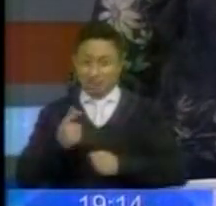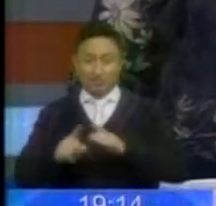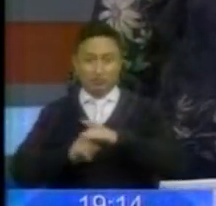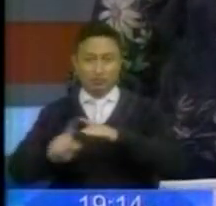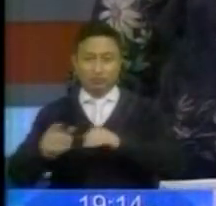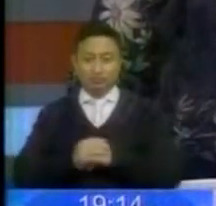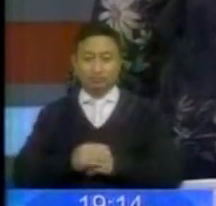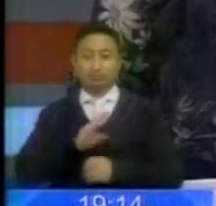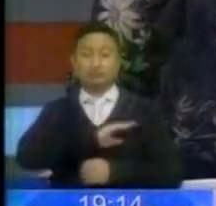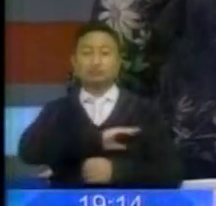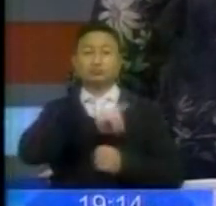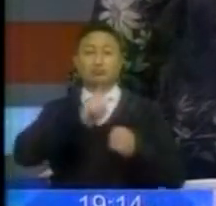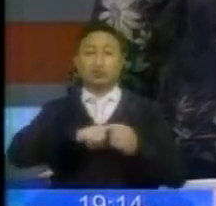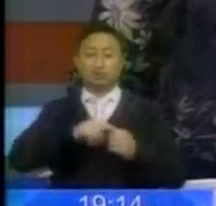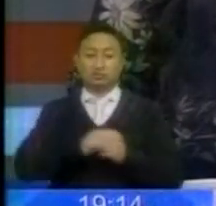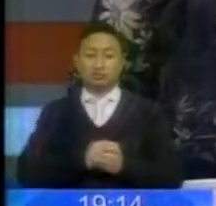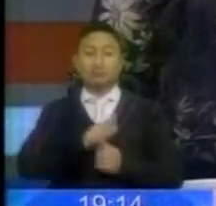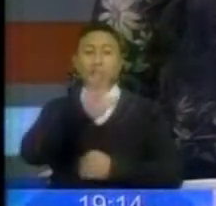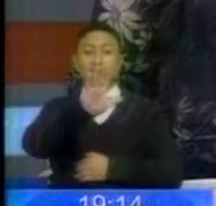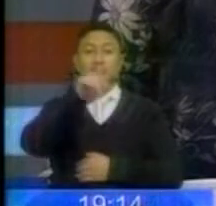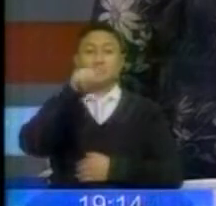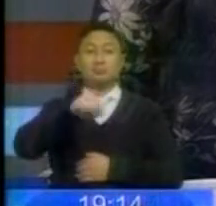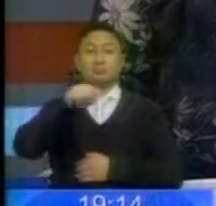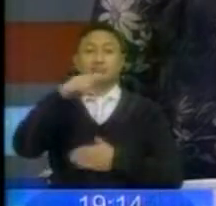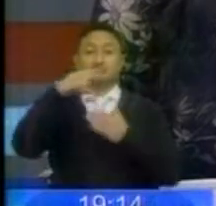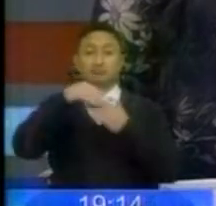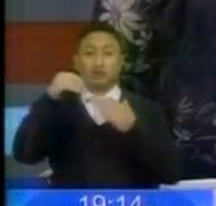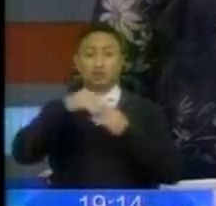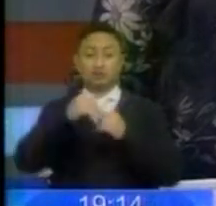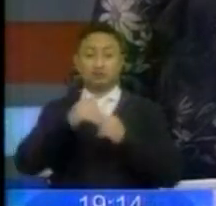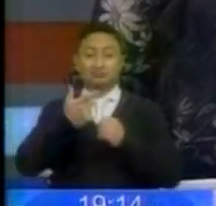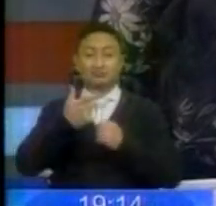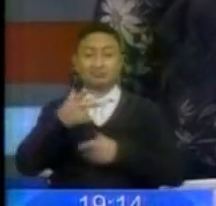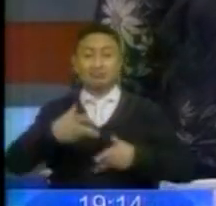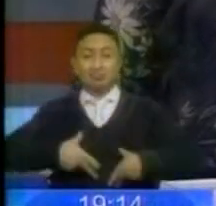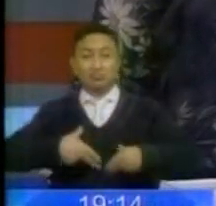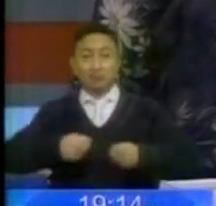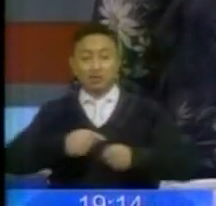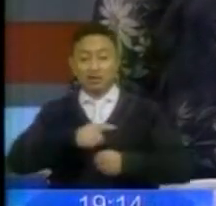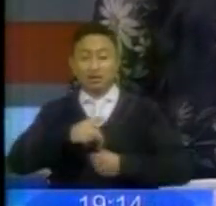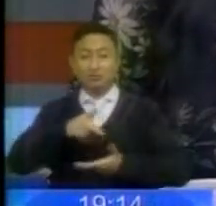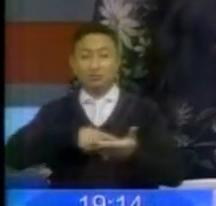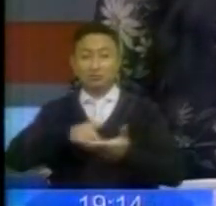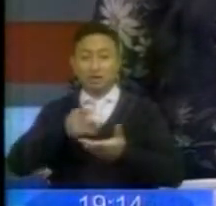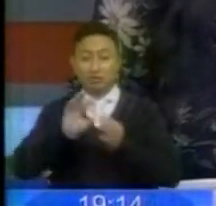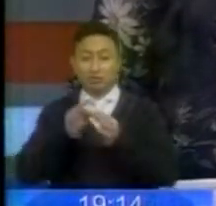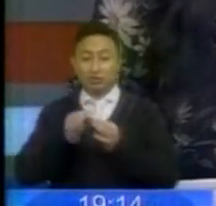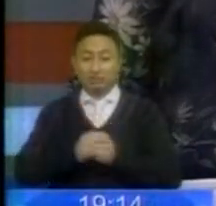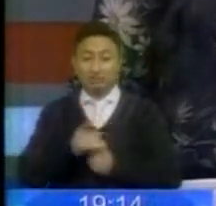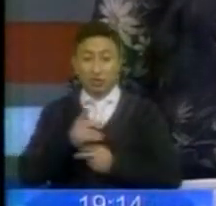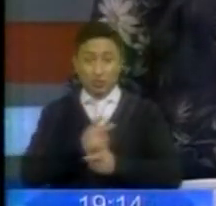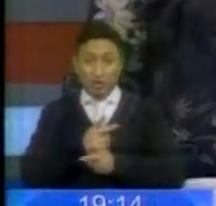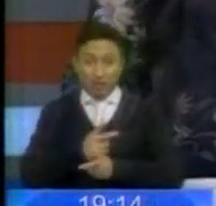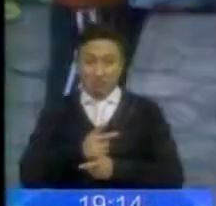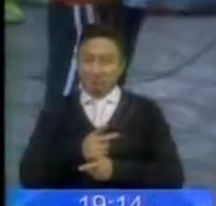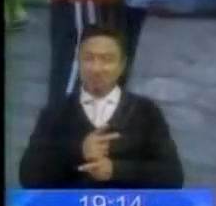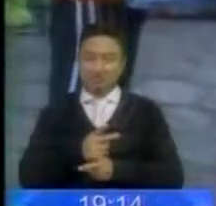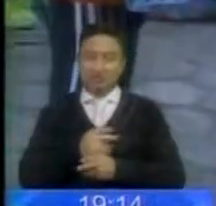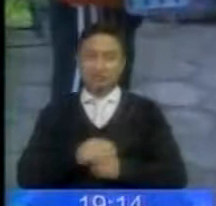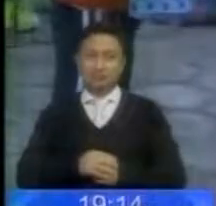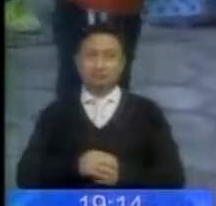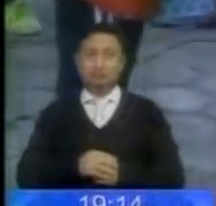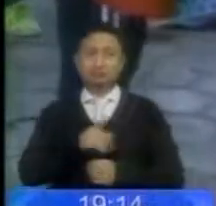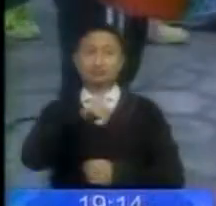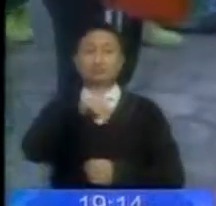municipio de quito utilizó más de 5 mil dólares para gastos de manutención de la infraestructura que no fue cuidada fueron